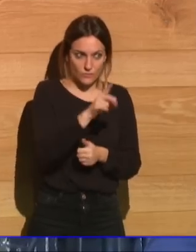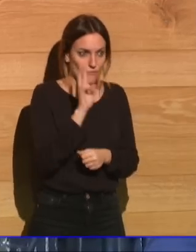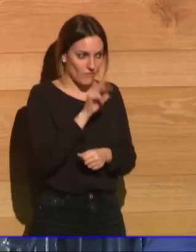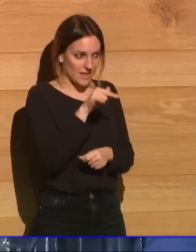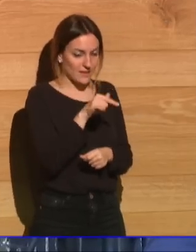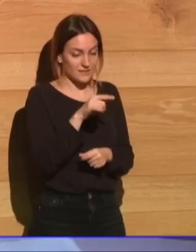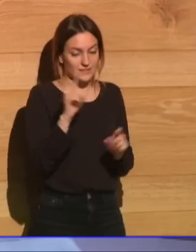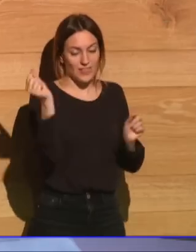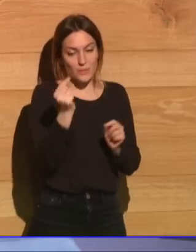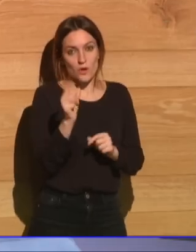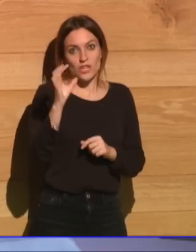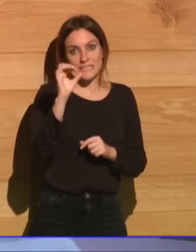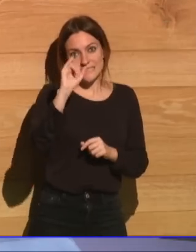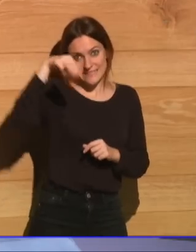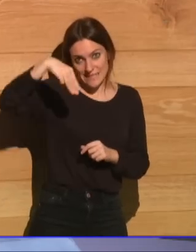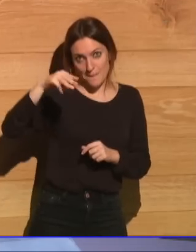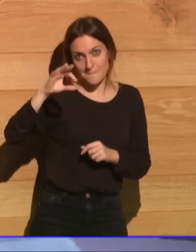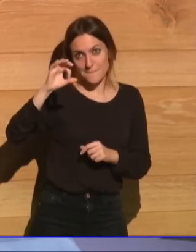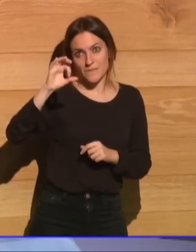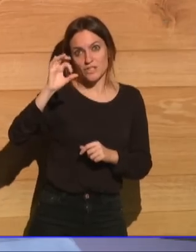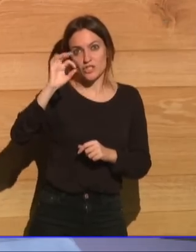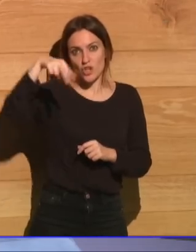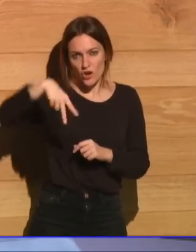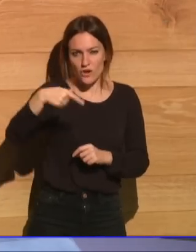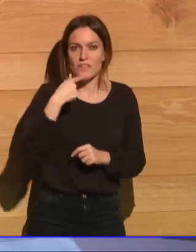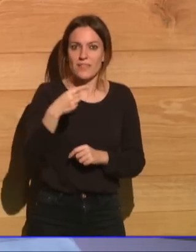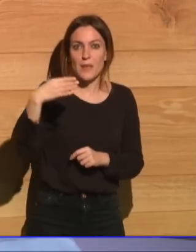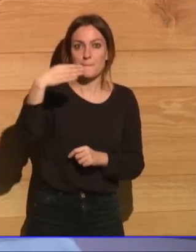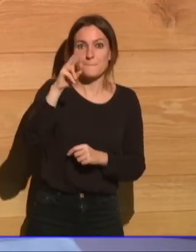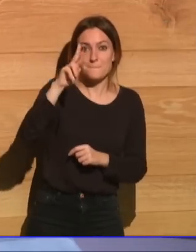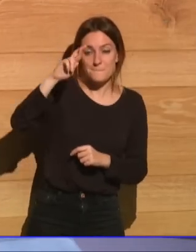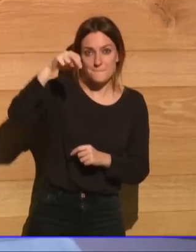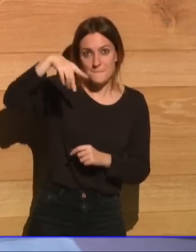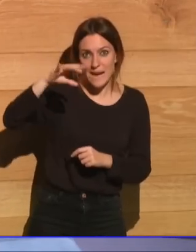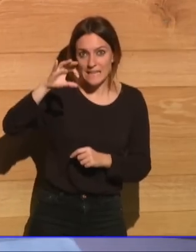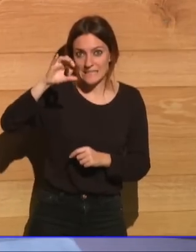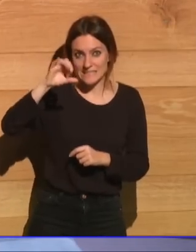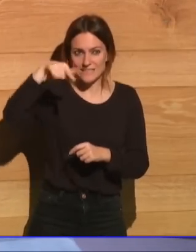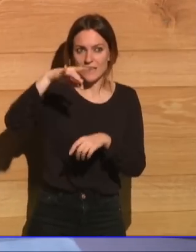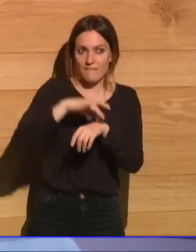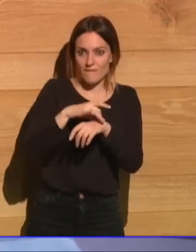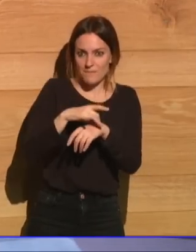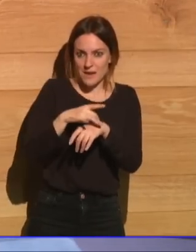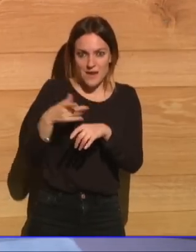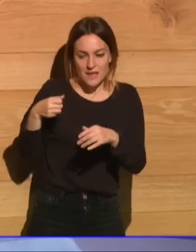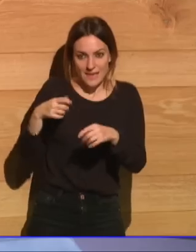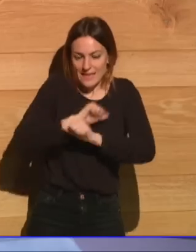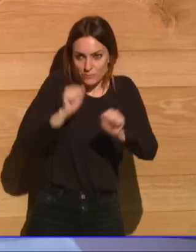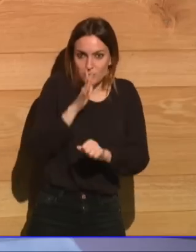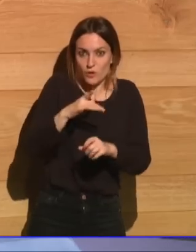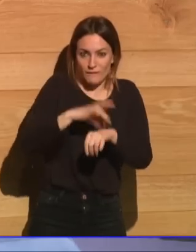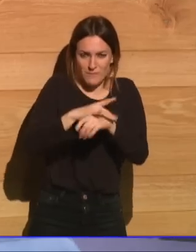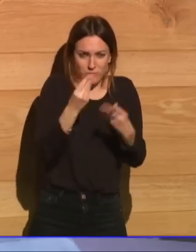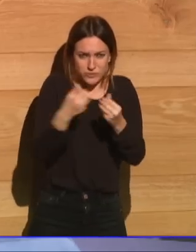Simpsons? Que le dicen al señor Barnes que no puede enfermar y porque se ven un montón de enfermedades tratando de entrar por el mismo agujero a la